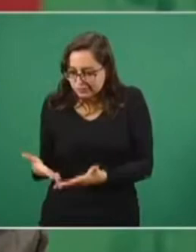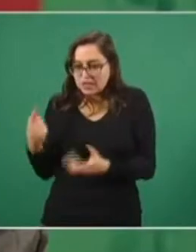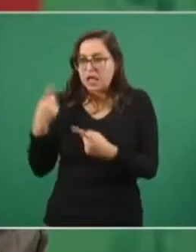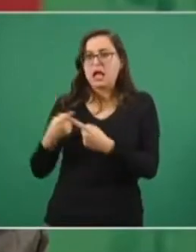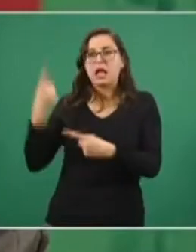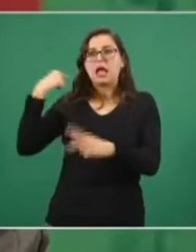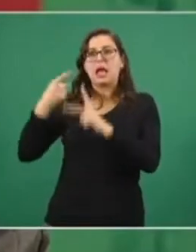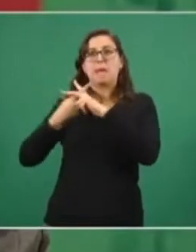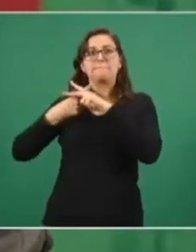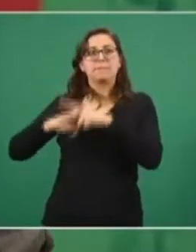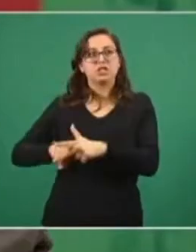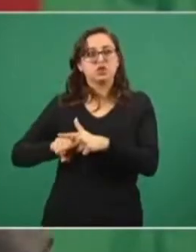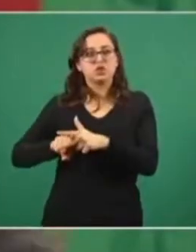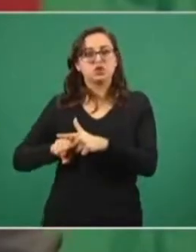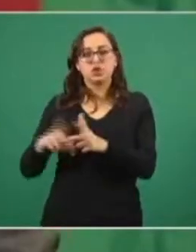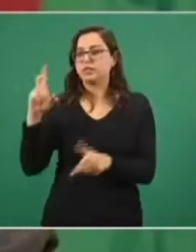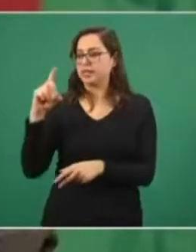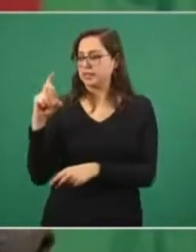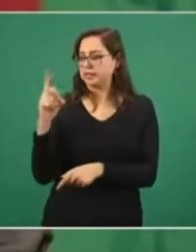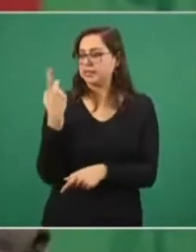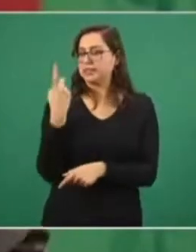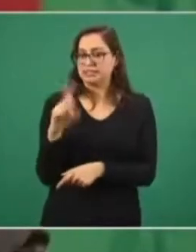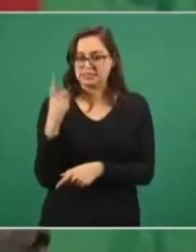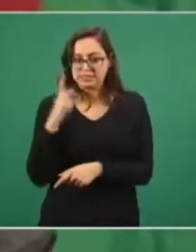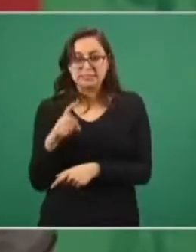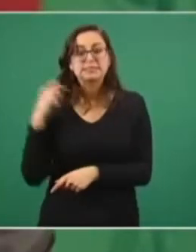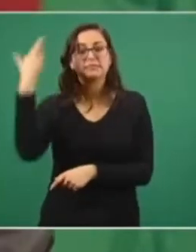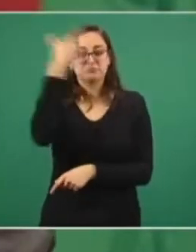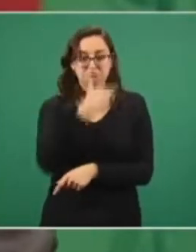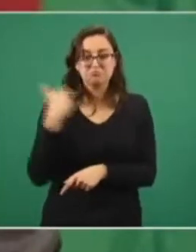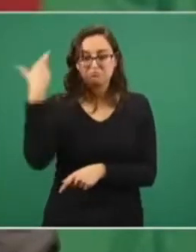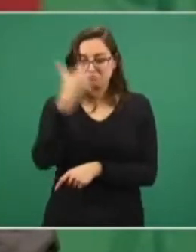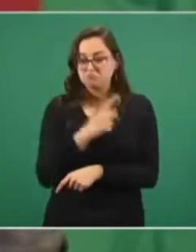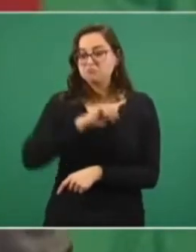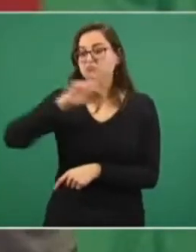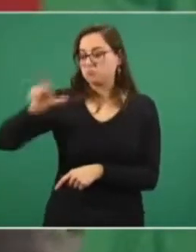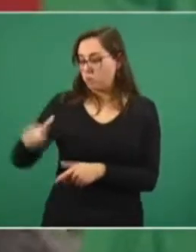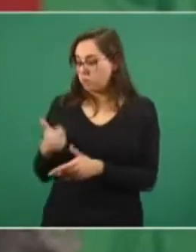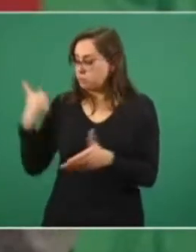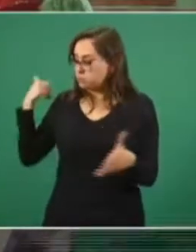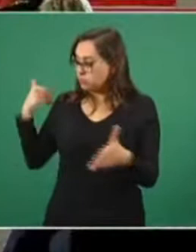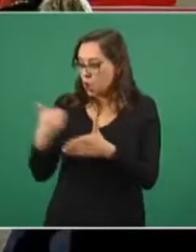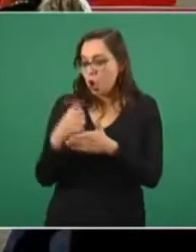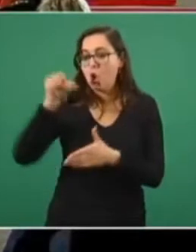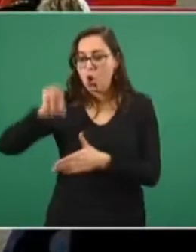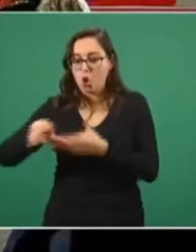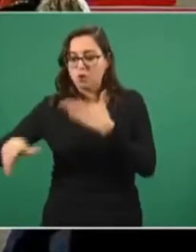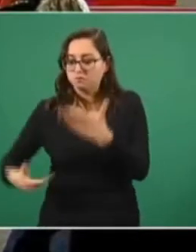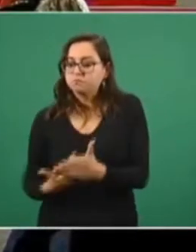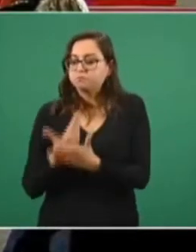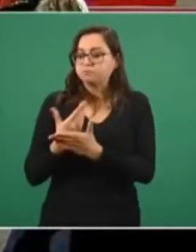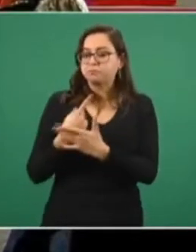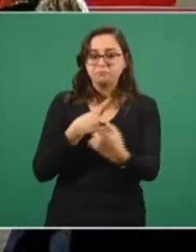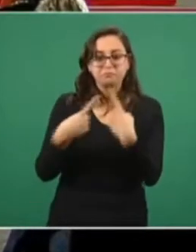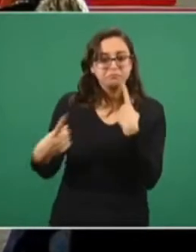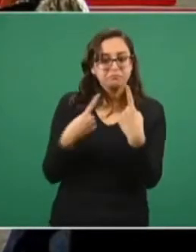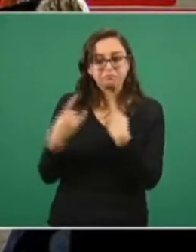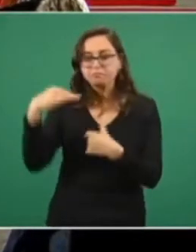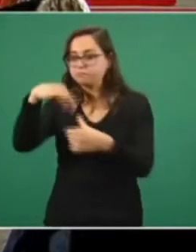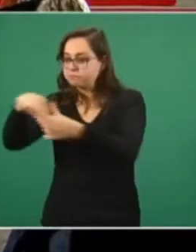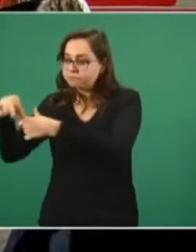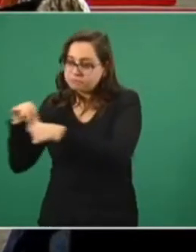30 de diciembre, lo estuvieron revisando durante el fin de semana, y hoy sesionaron para discutir, deliberar,